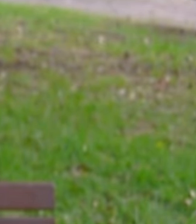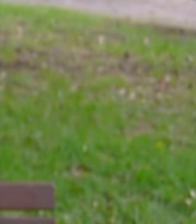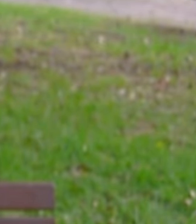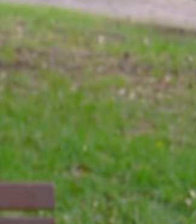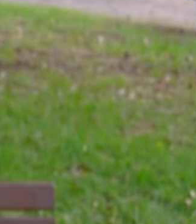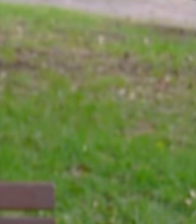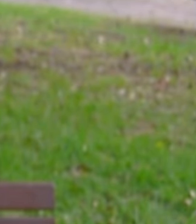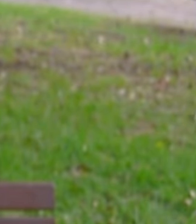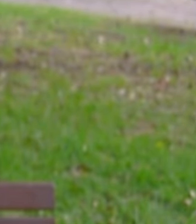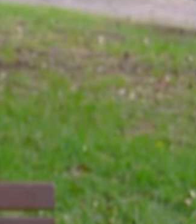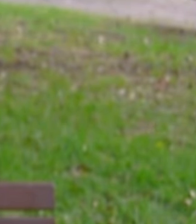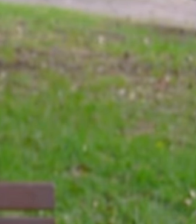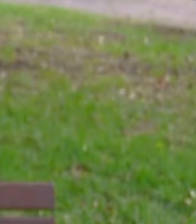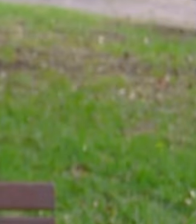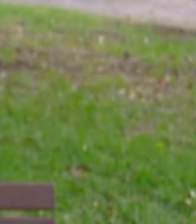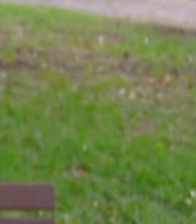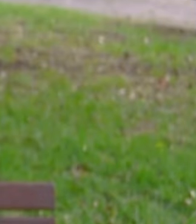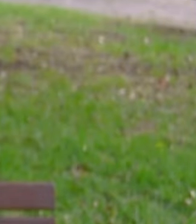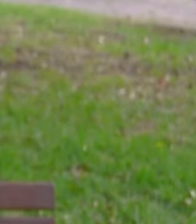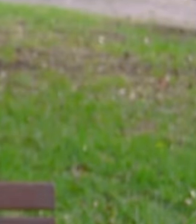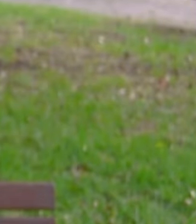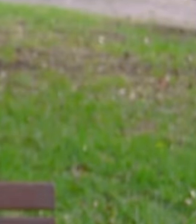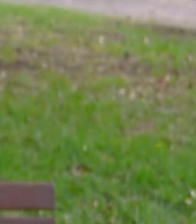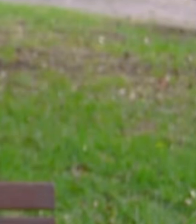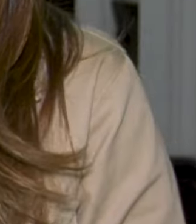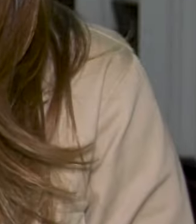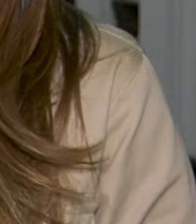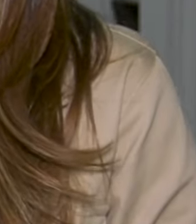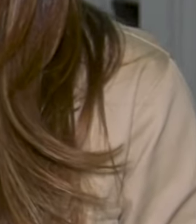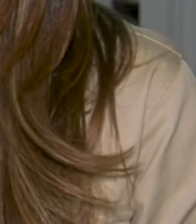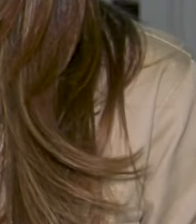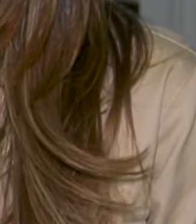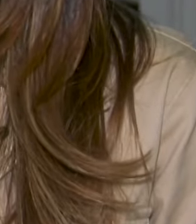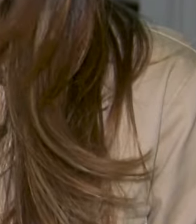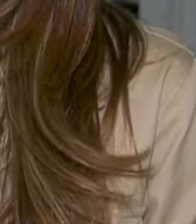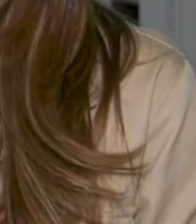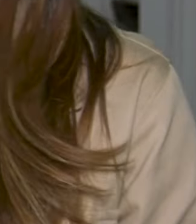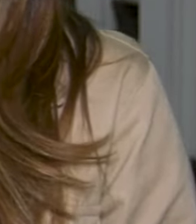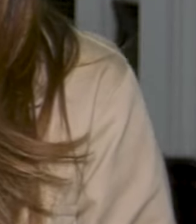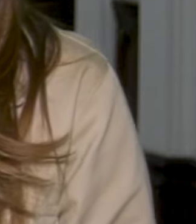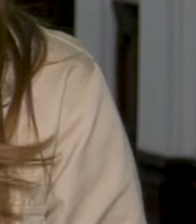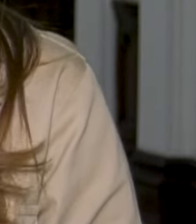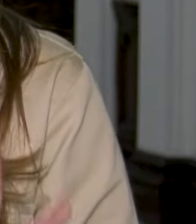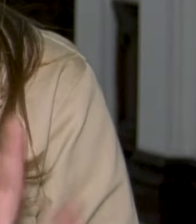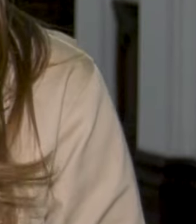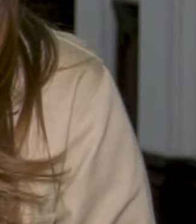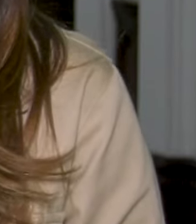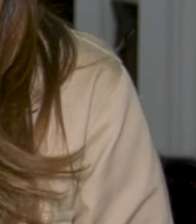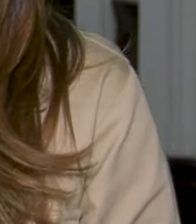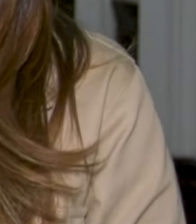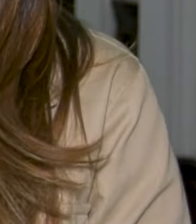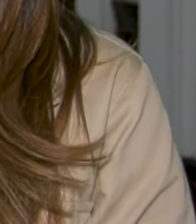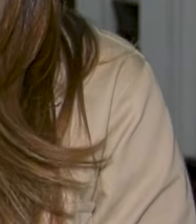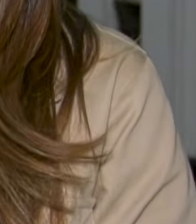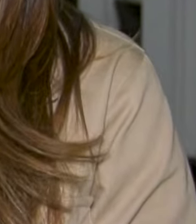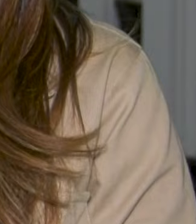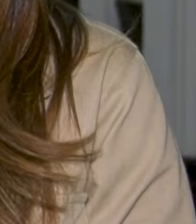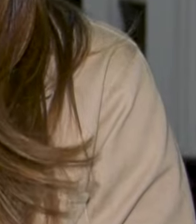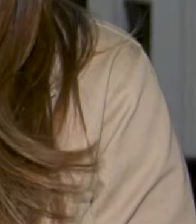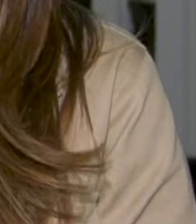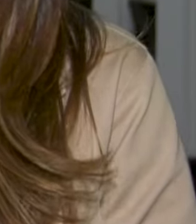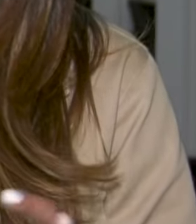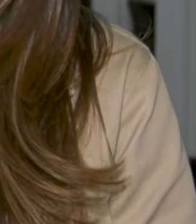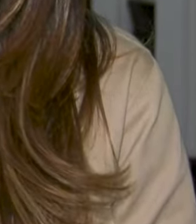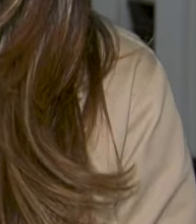violencias en el trabajo doméstico y sobre todo contra nosotros. Las mujeres. Por lo menos el 76% de las mujeres en Colombia dice haber